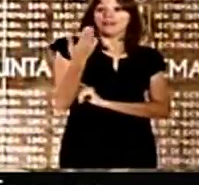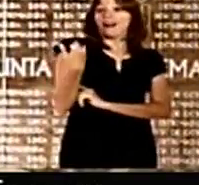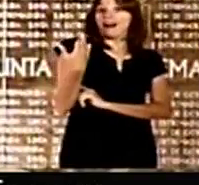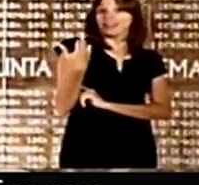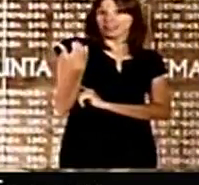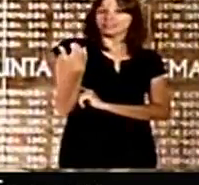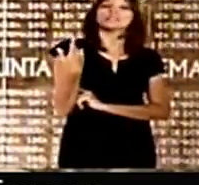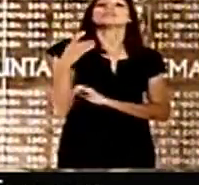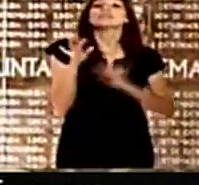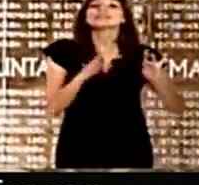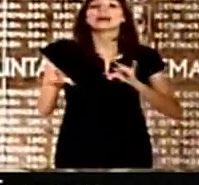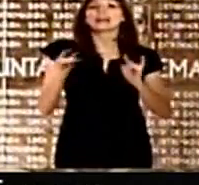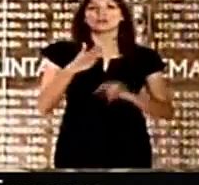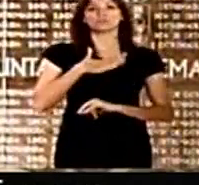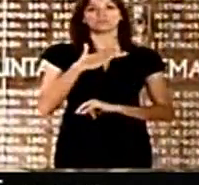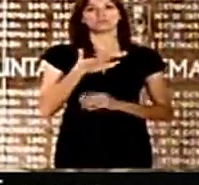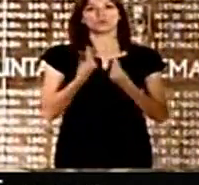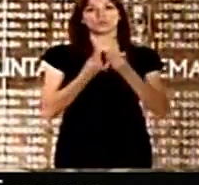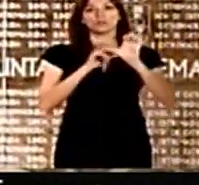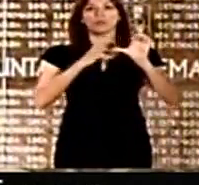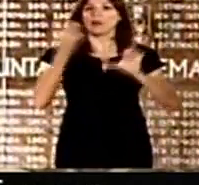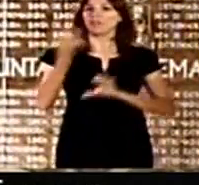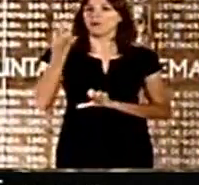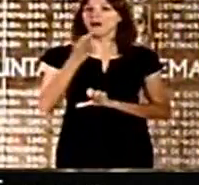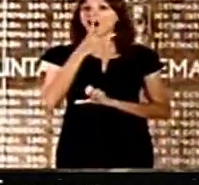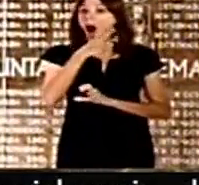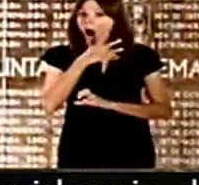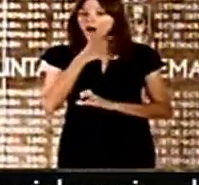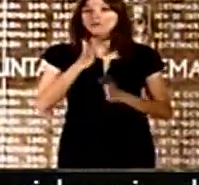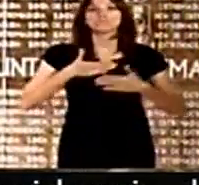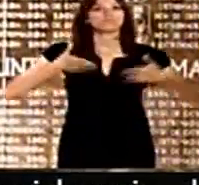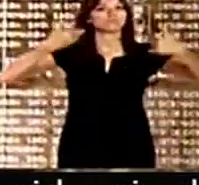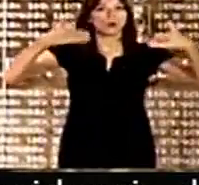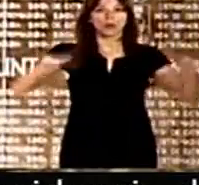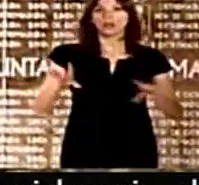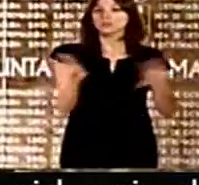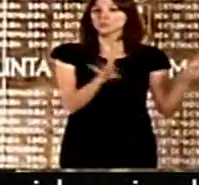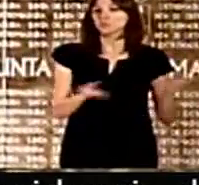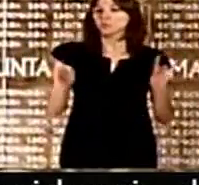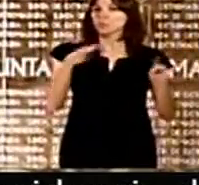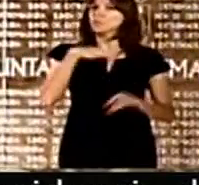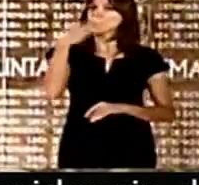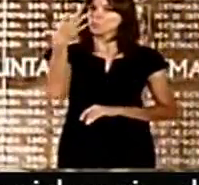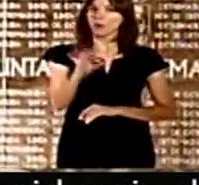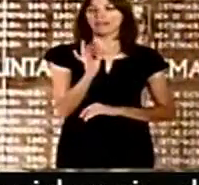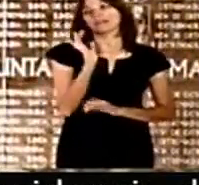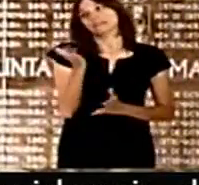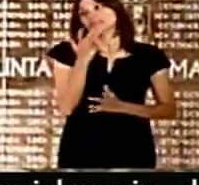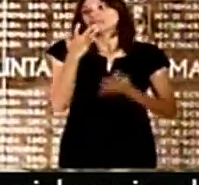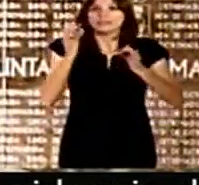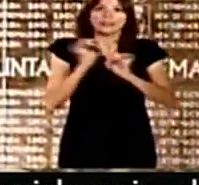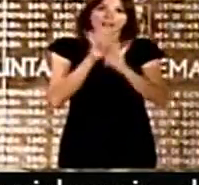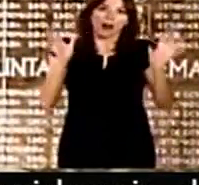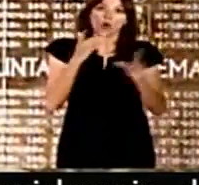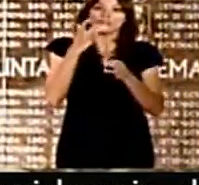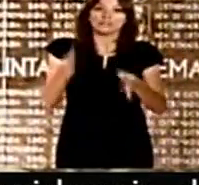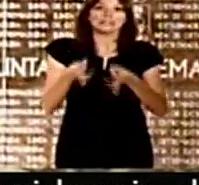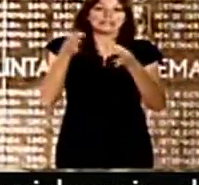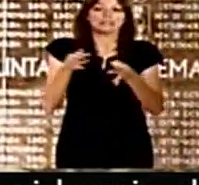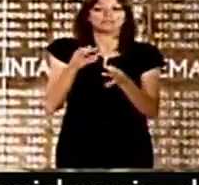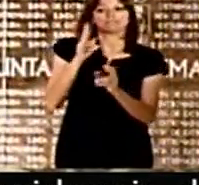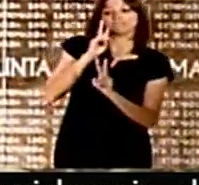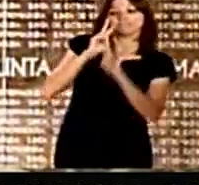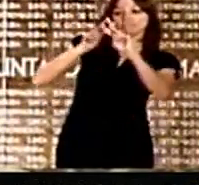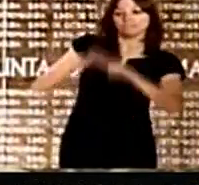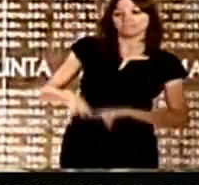ser propiedad de la Administración. Ahora, en la nueva regulación, cualquier tipo de suelo es válido siempre y cuando, evidentemente, tenga la calificación de